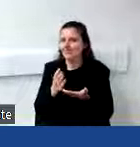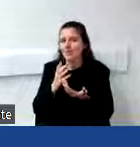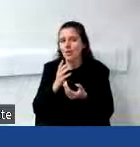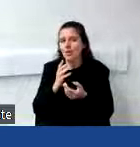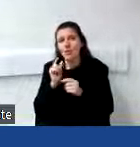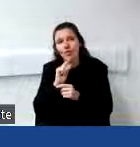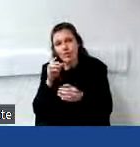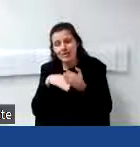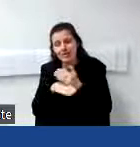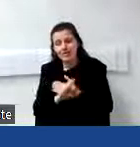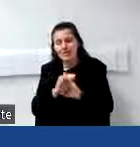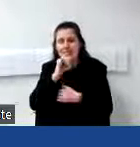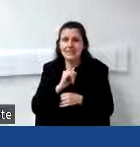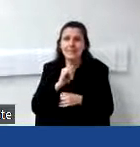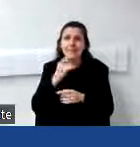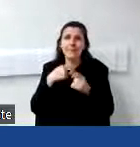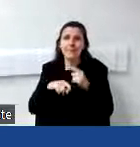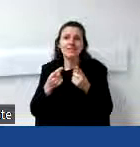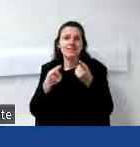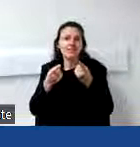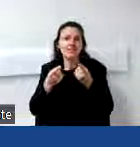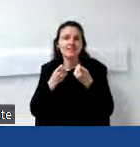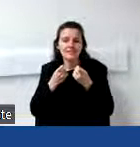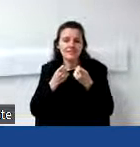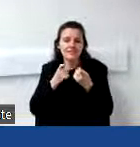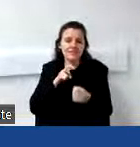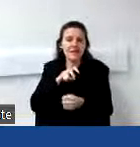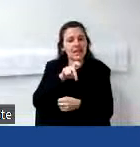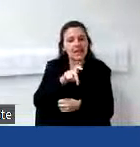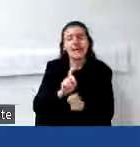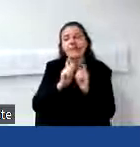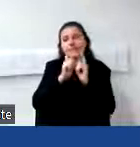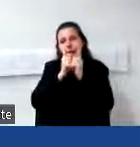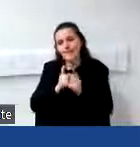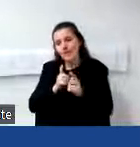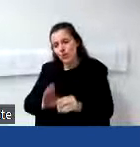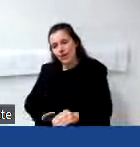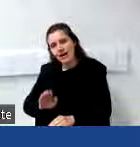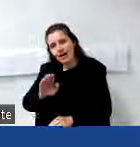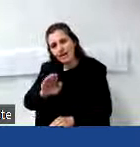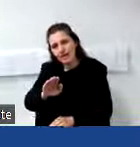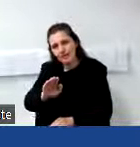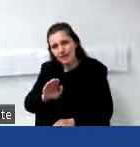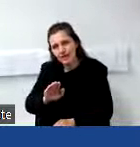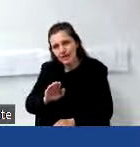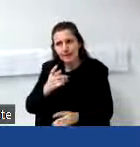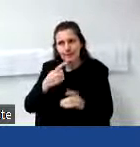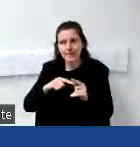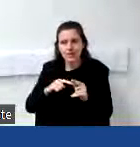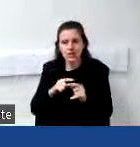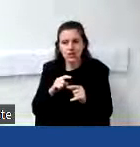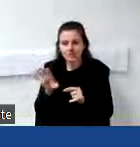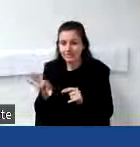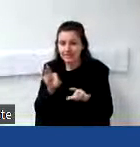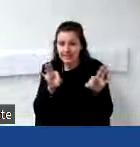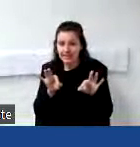de que estén las dos opciones, tanto la escalera como la rampa, vamos a optar por la rampa, ¿no?, porque es lo que va a favorecer